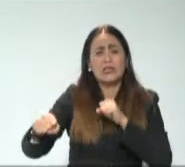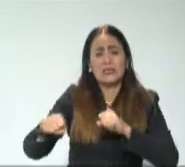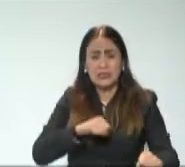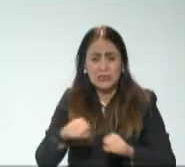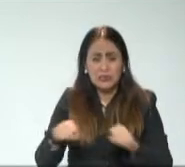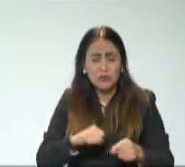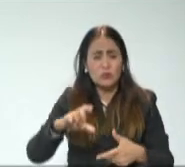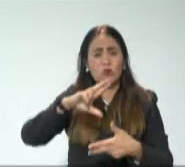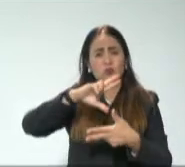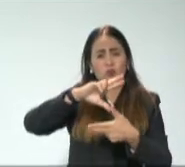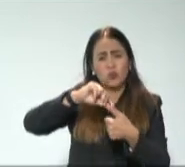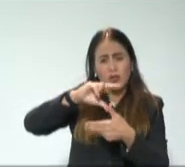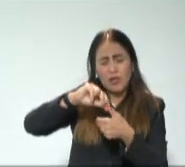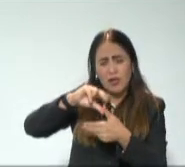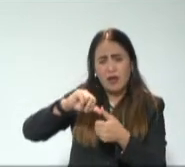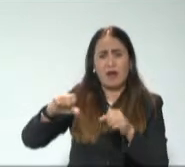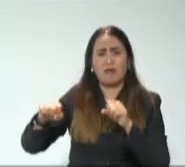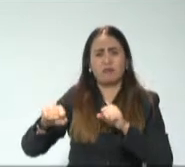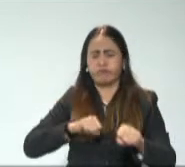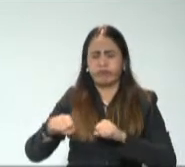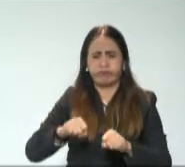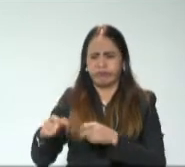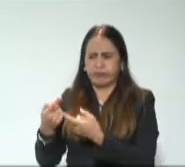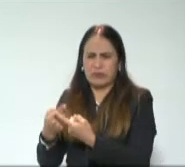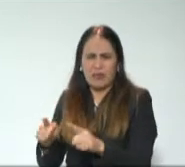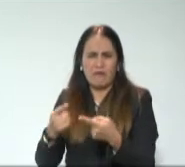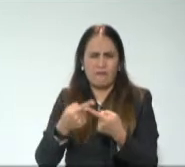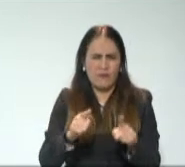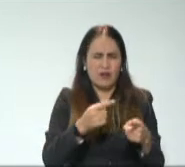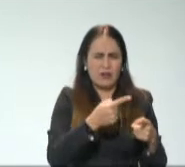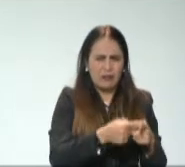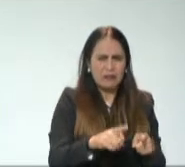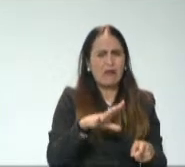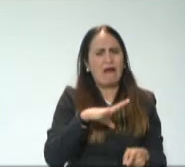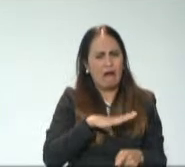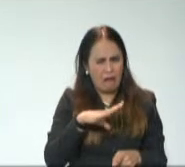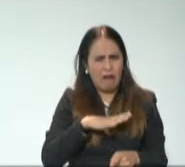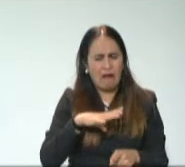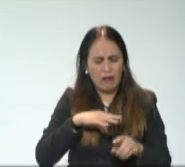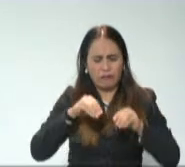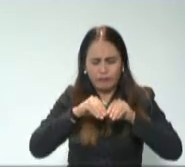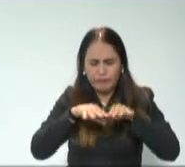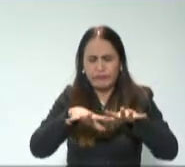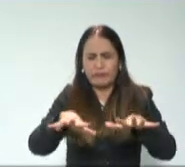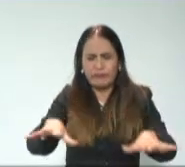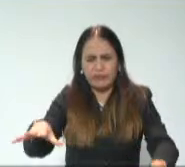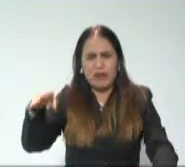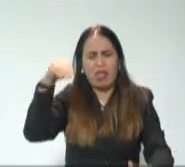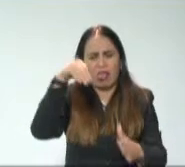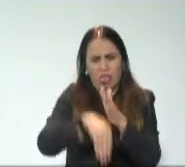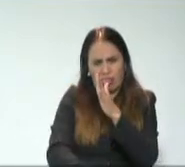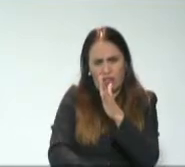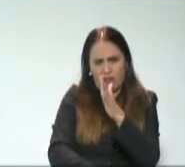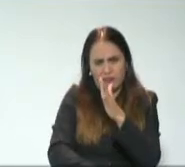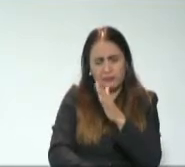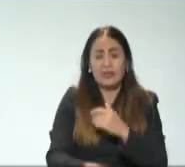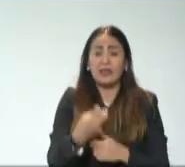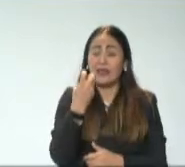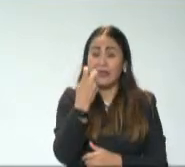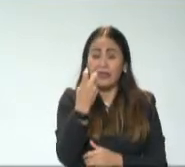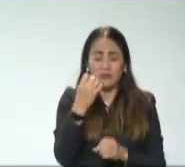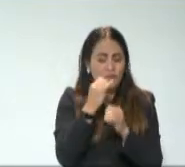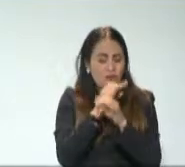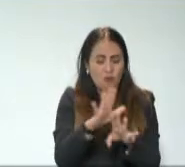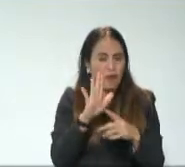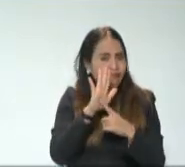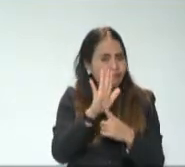Huracanes con los terremotos este siempre hay este efecto colateral y allí También la transparencia tiene mucho que